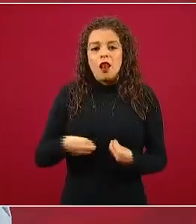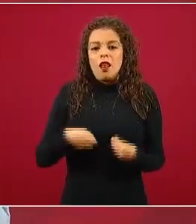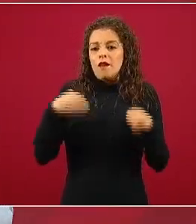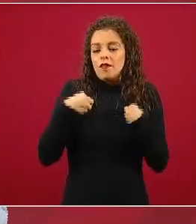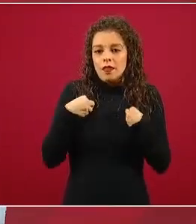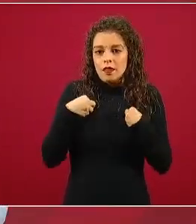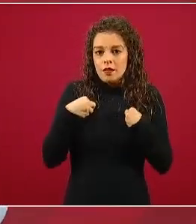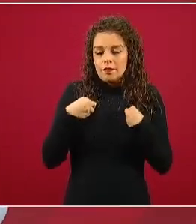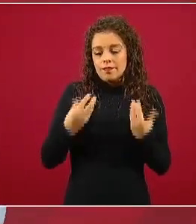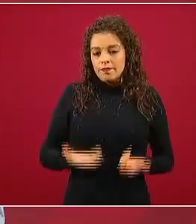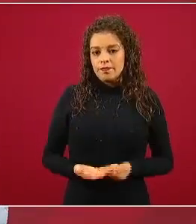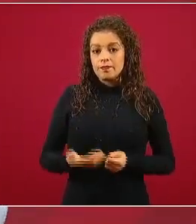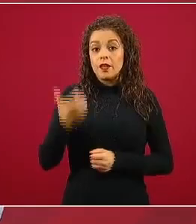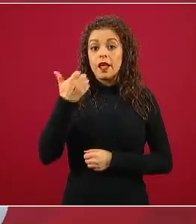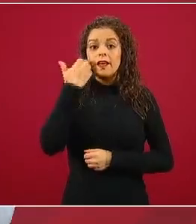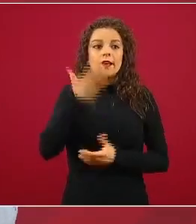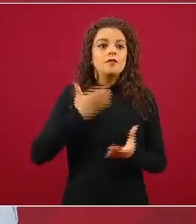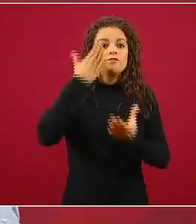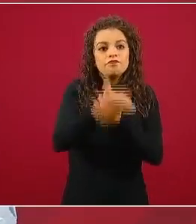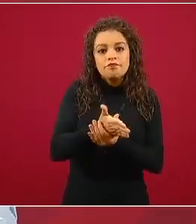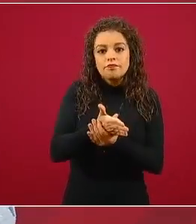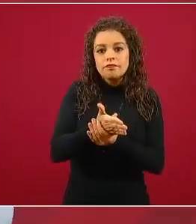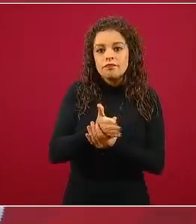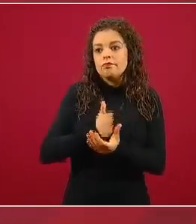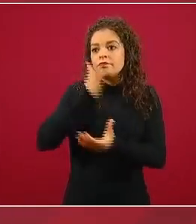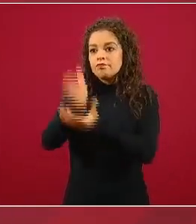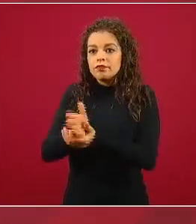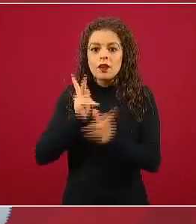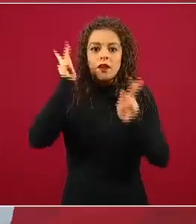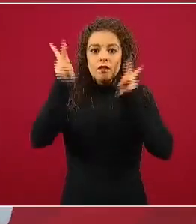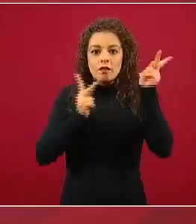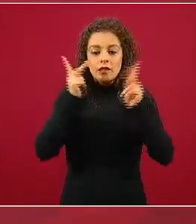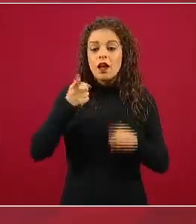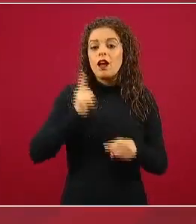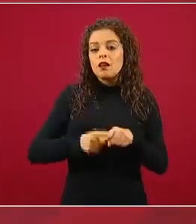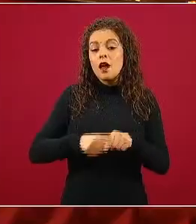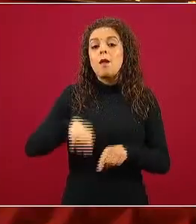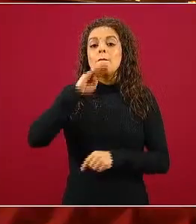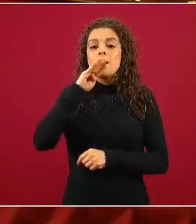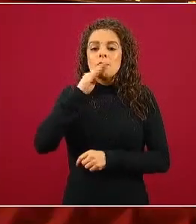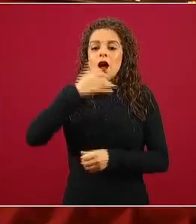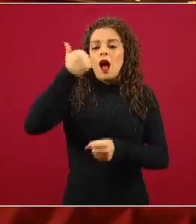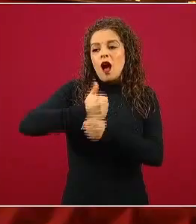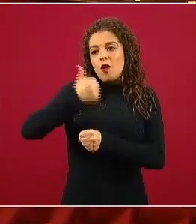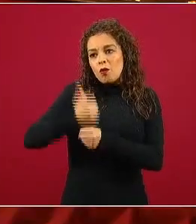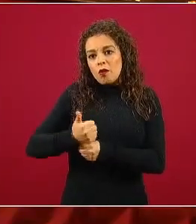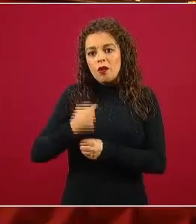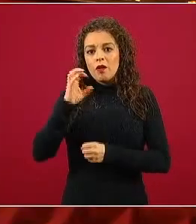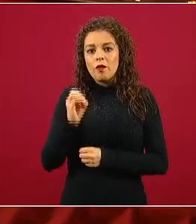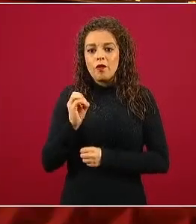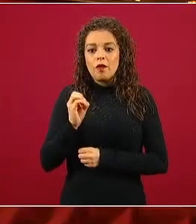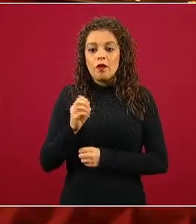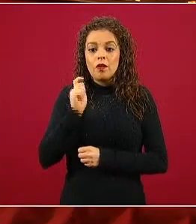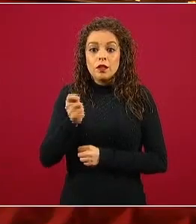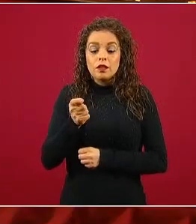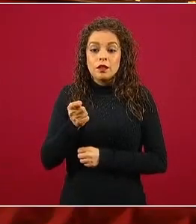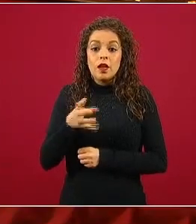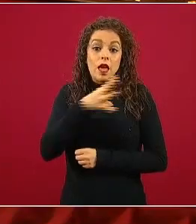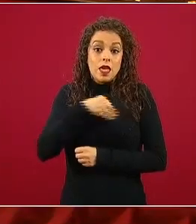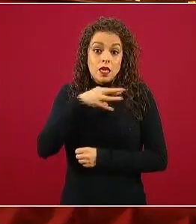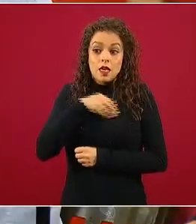queremos visitar a mamás y abuelas o a hijas, quien tiene una hija que es madre